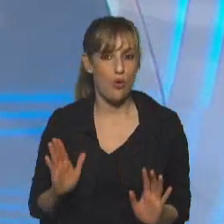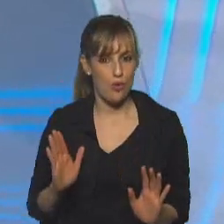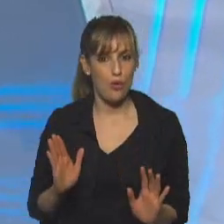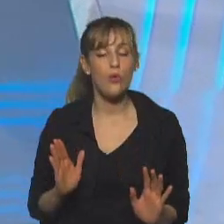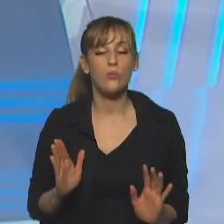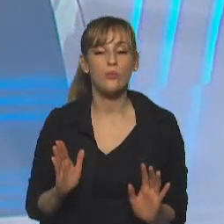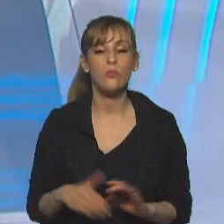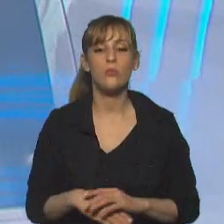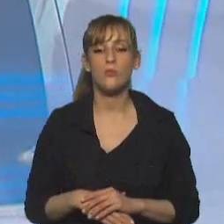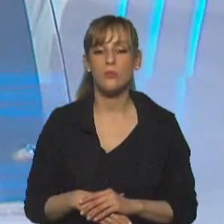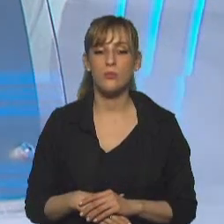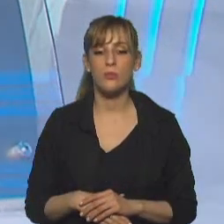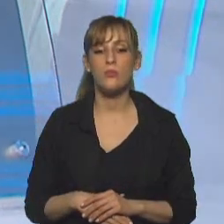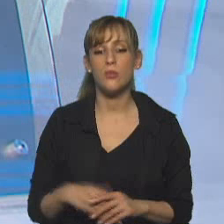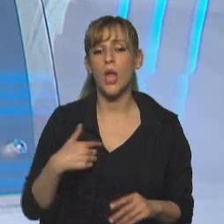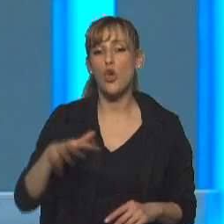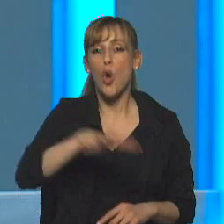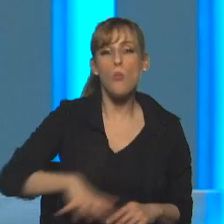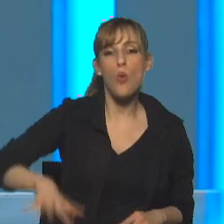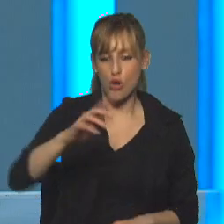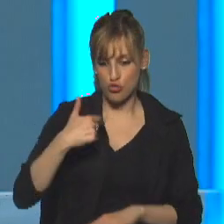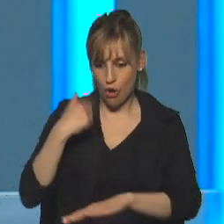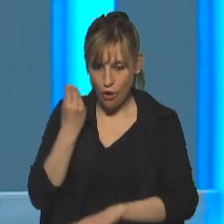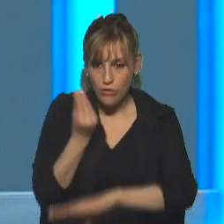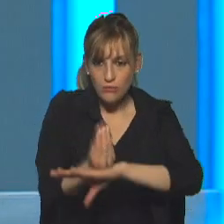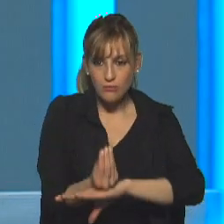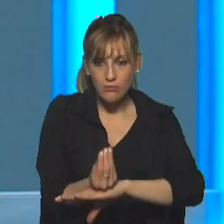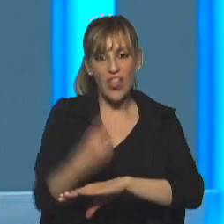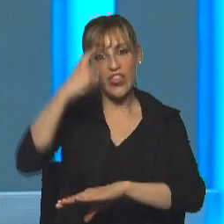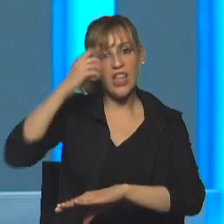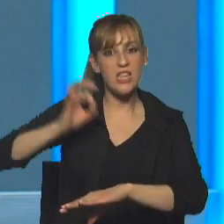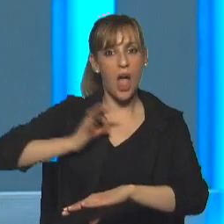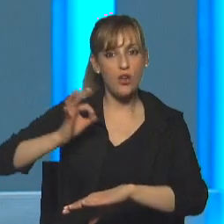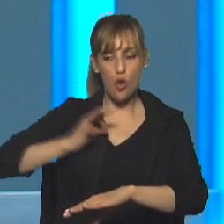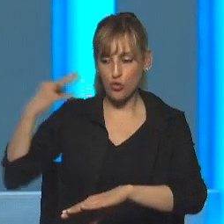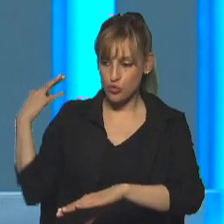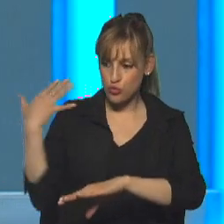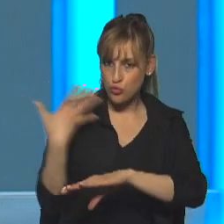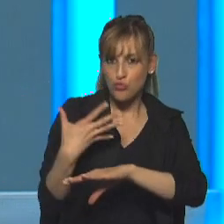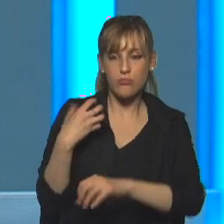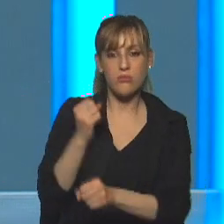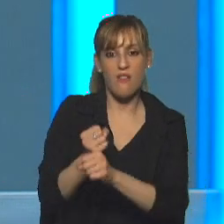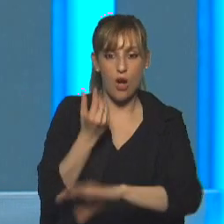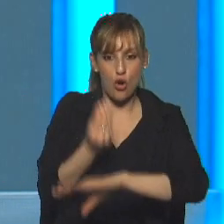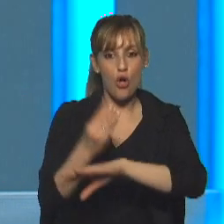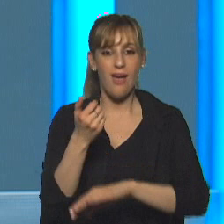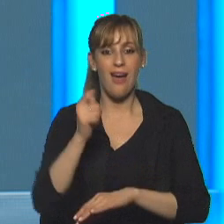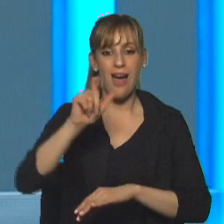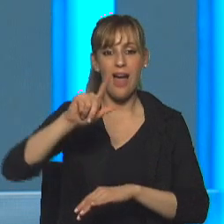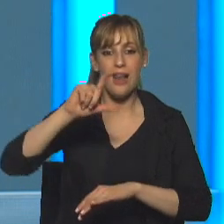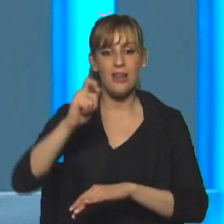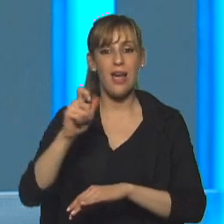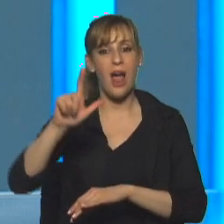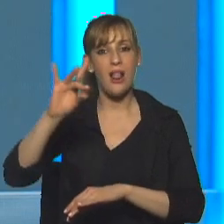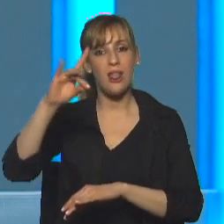comuna que a mí me toca dirigir, soy hace 10 años alcalde, Antes de nosotros gobernaba la extrema derecha en Chile,